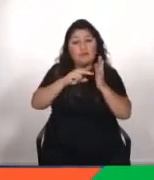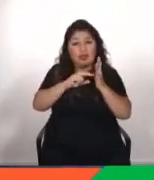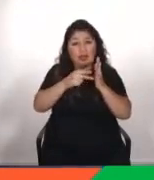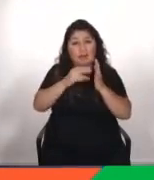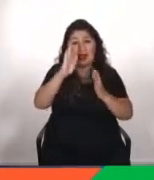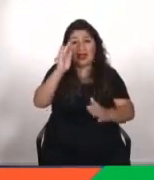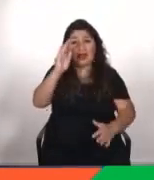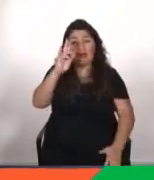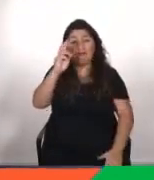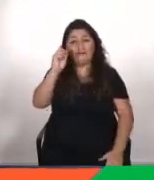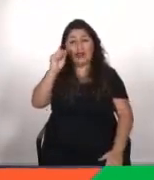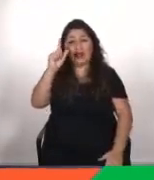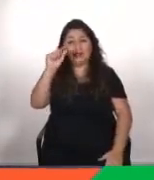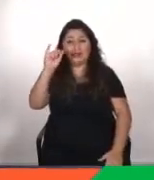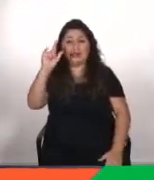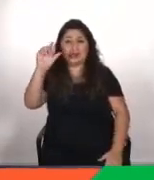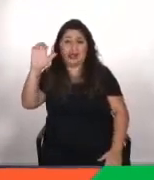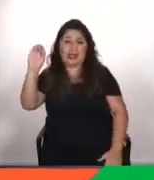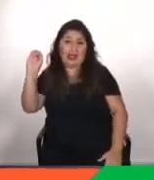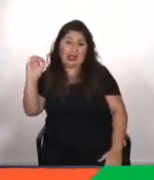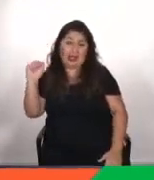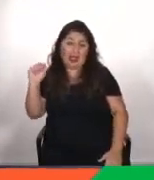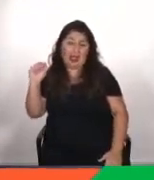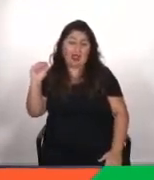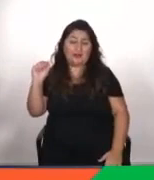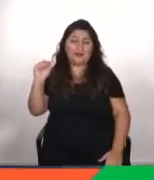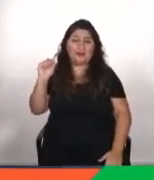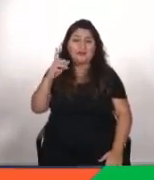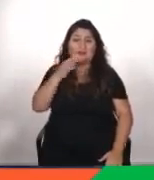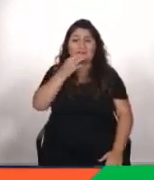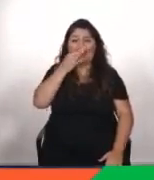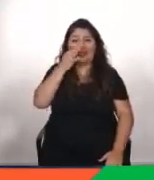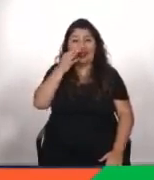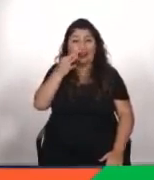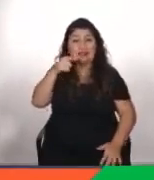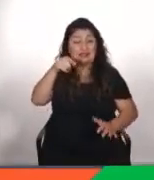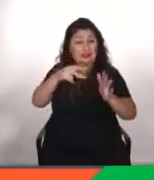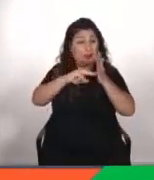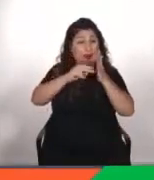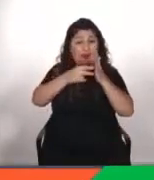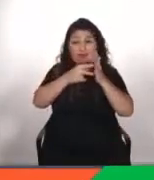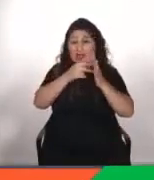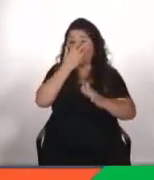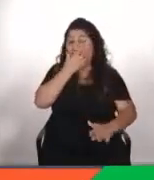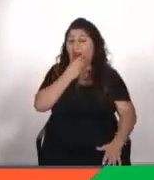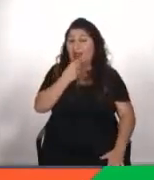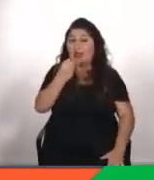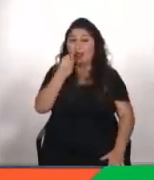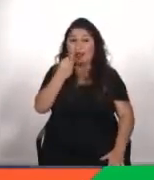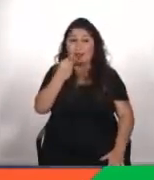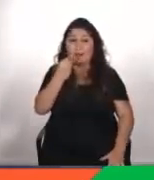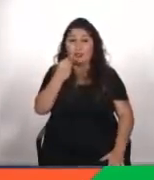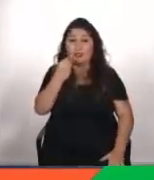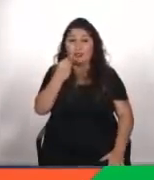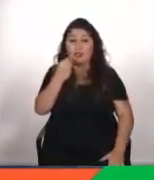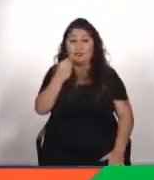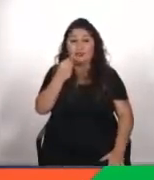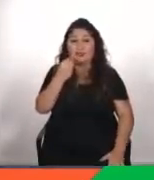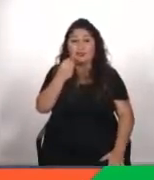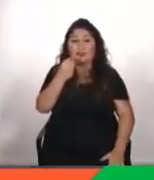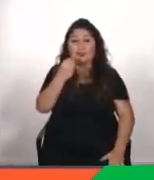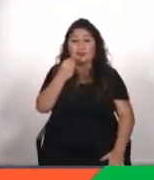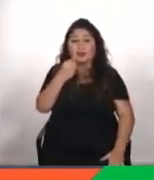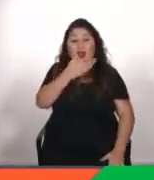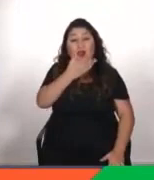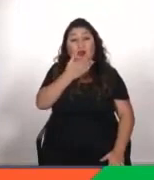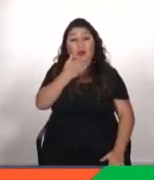planteó hace tiempo y que resolvió Euler. Y es un problema hermoso, o sea, es cuántos, todos sabemos que lo que se llama